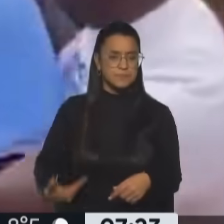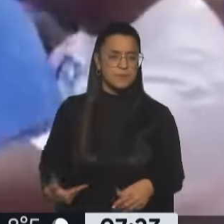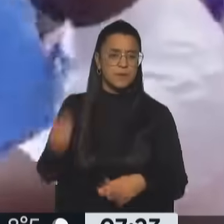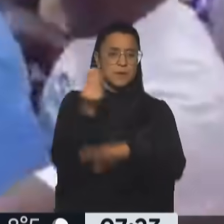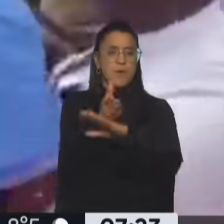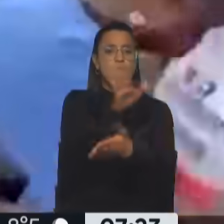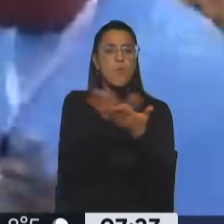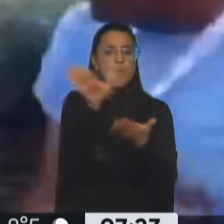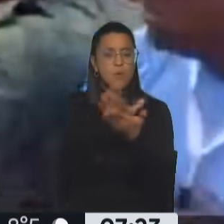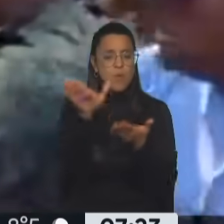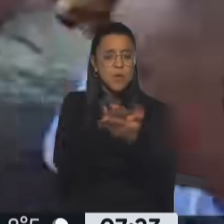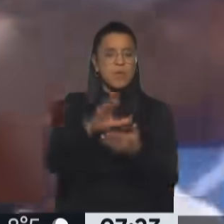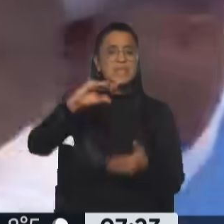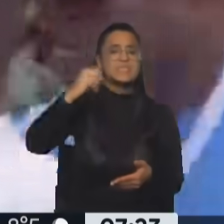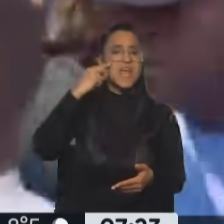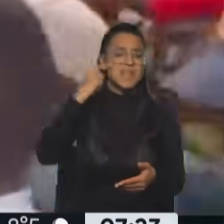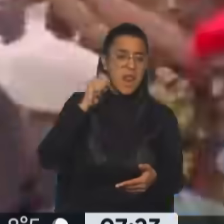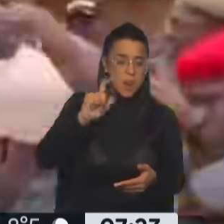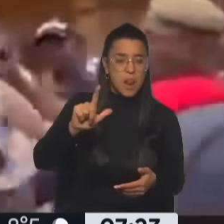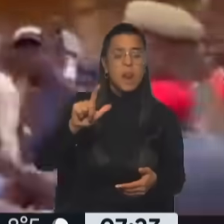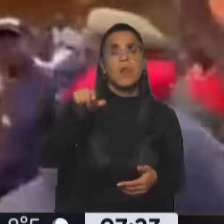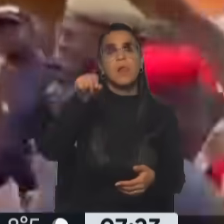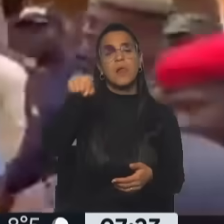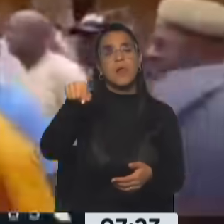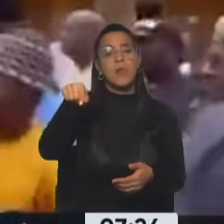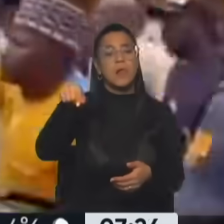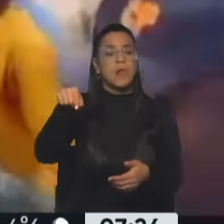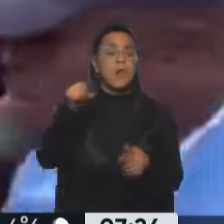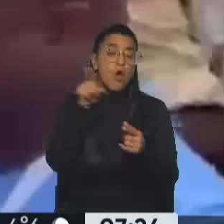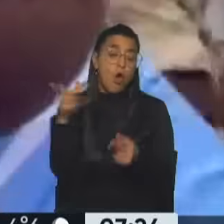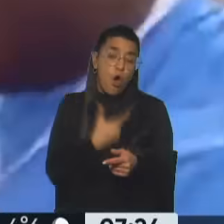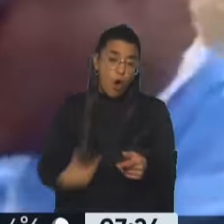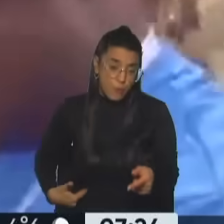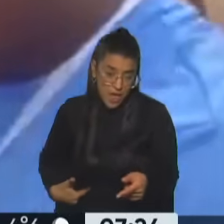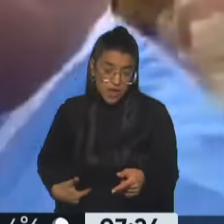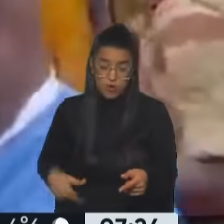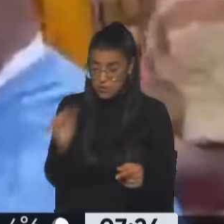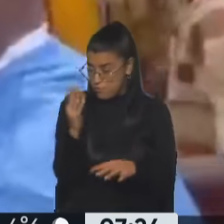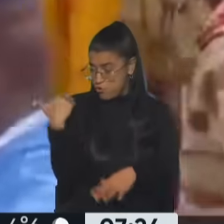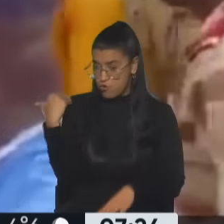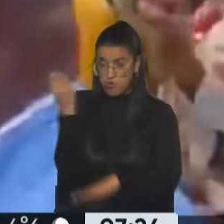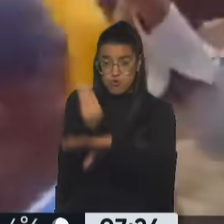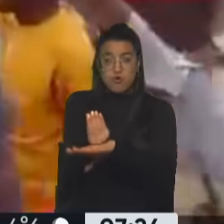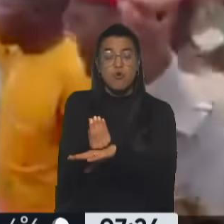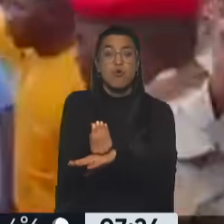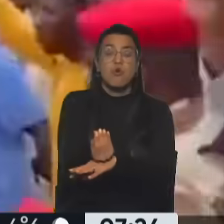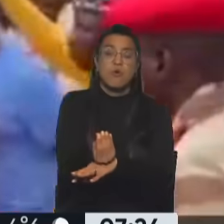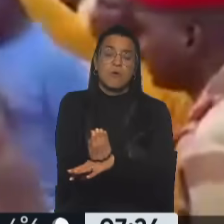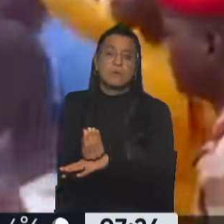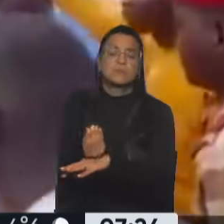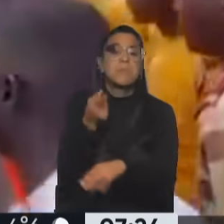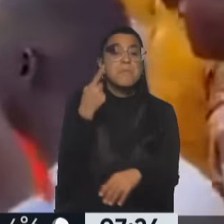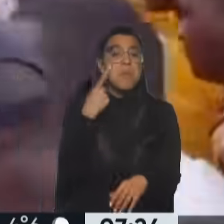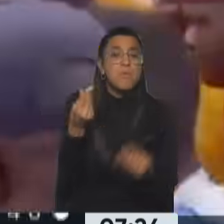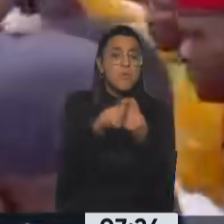nuevo, al presidente Chiani, el general Chiani, que es el gobierno que acaba de asumir, el gobierno del golpe de Estado. Mirá